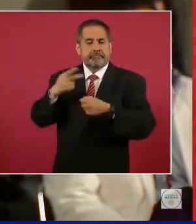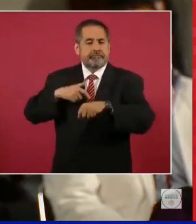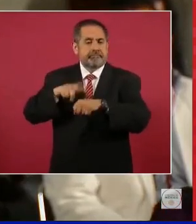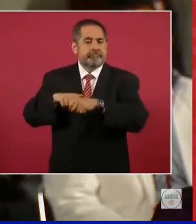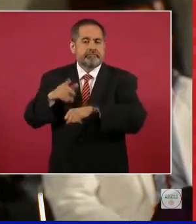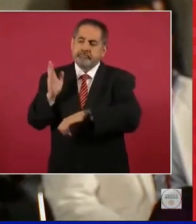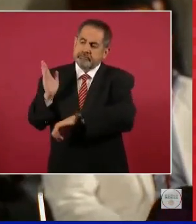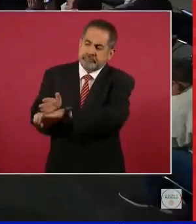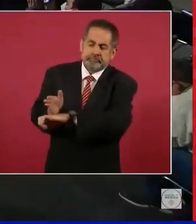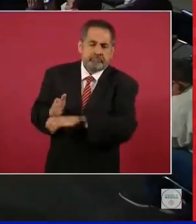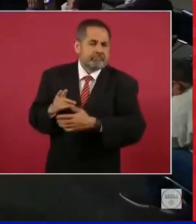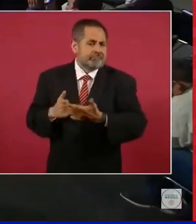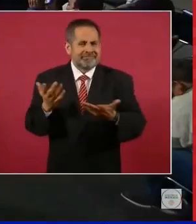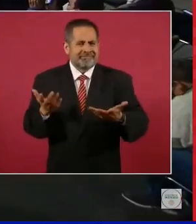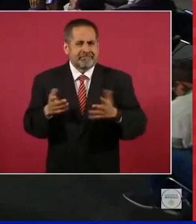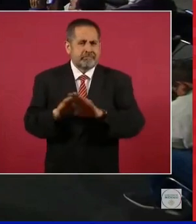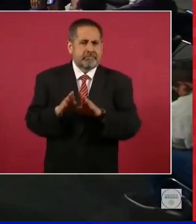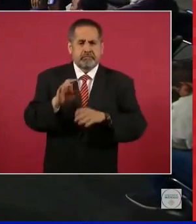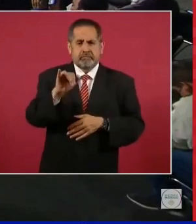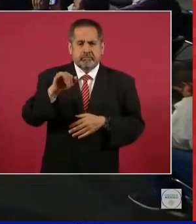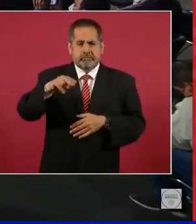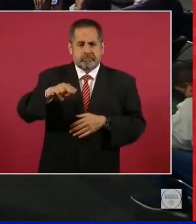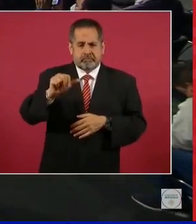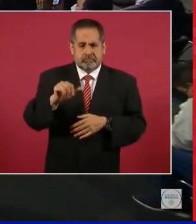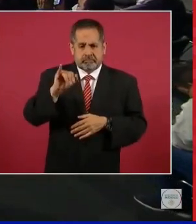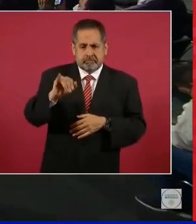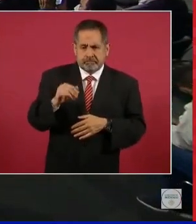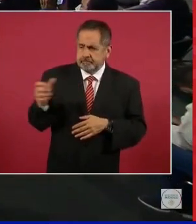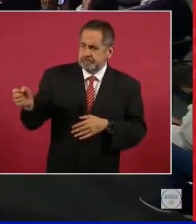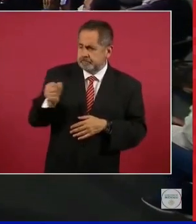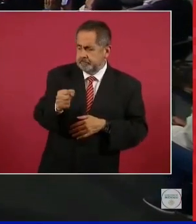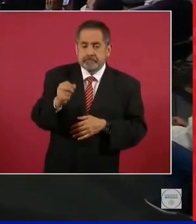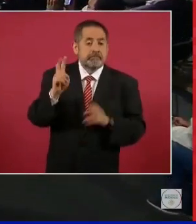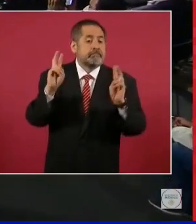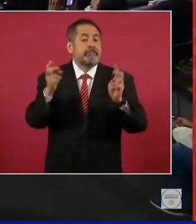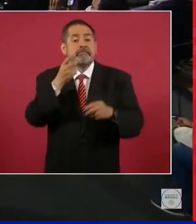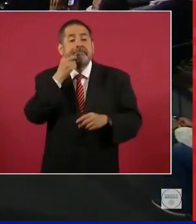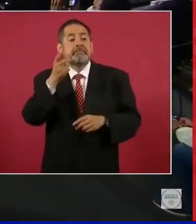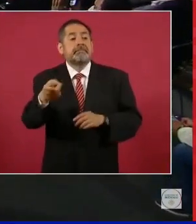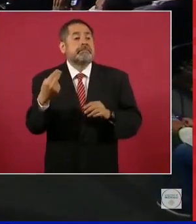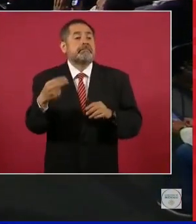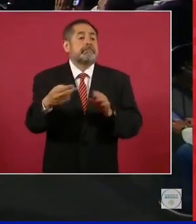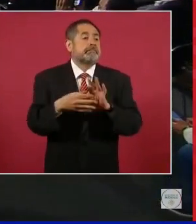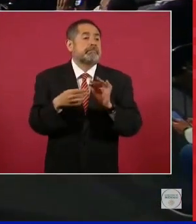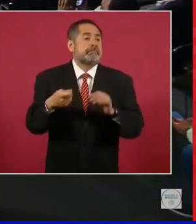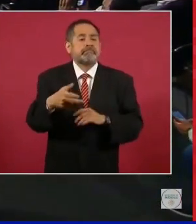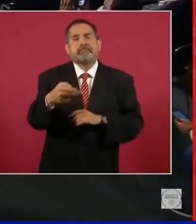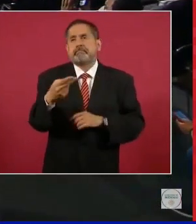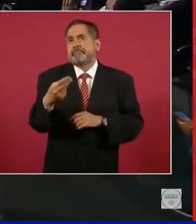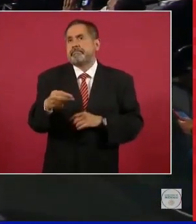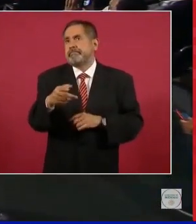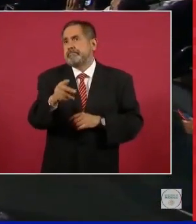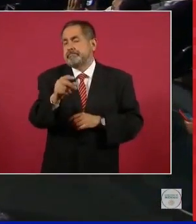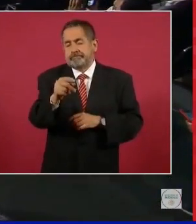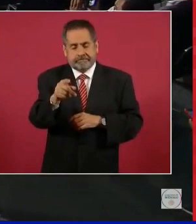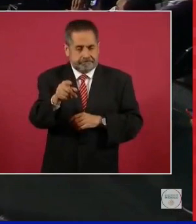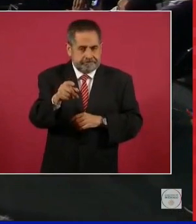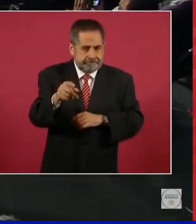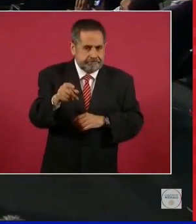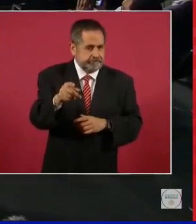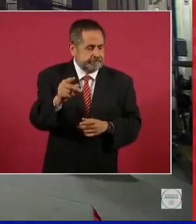el INAI pues es llevar un proceso, le llaman un proceso de